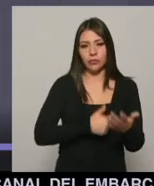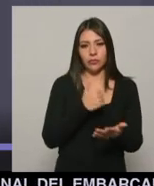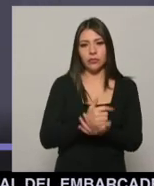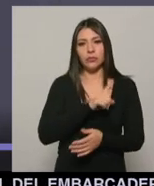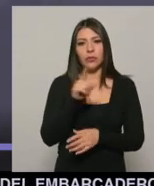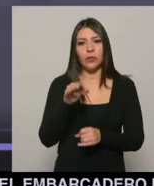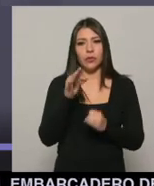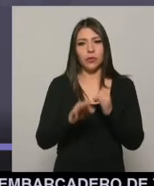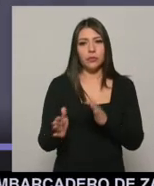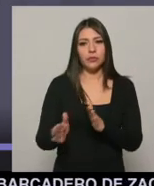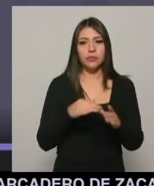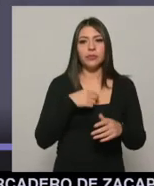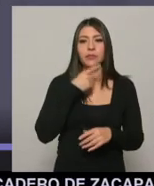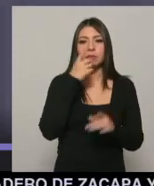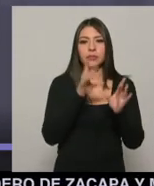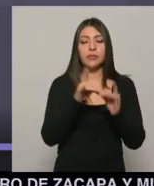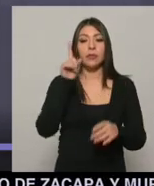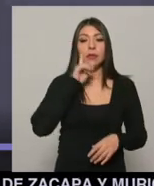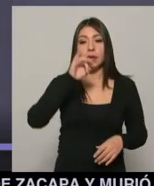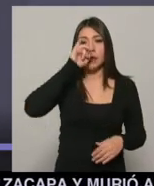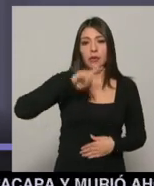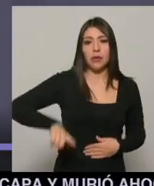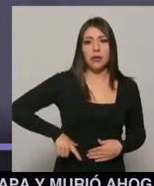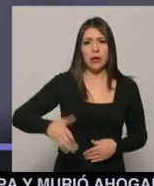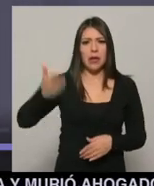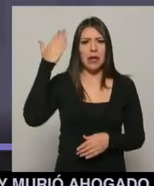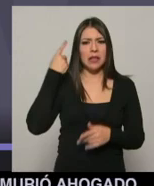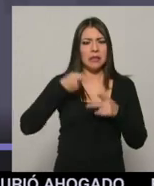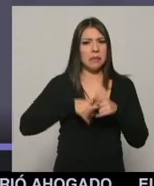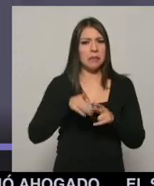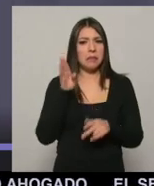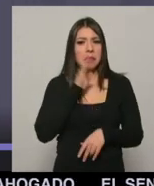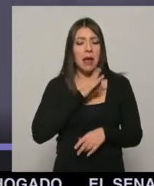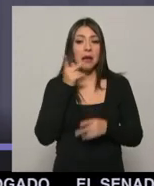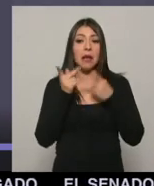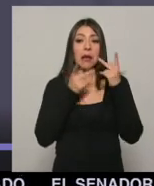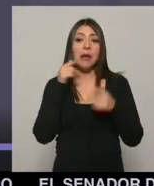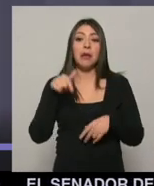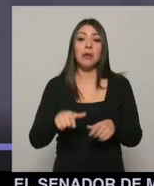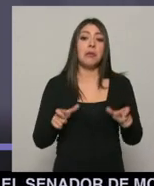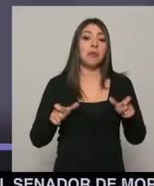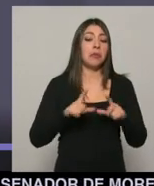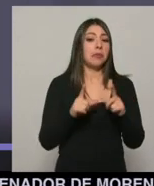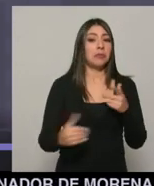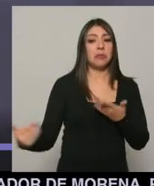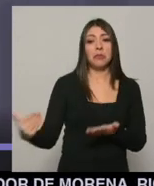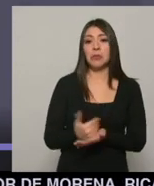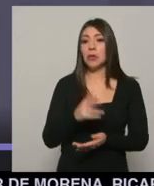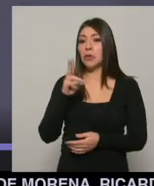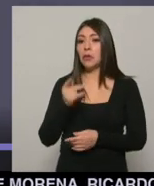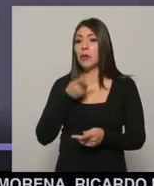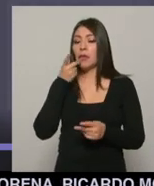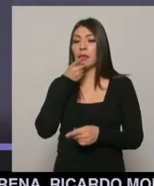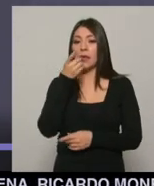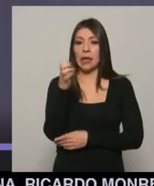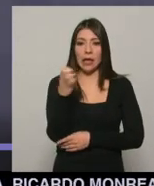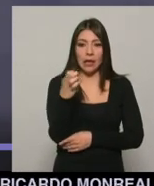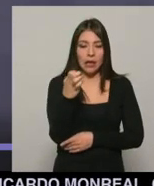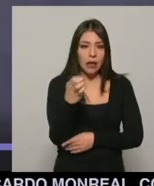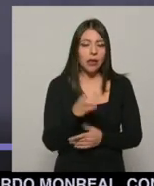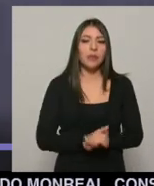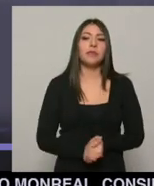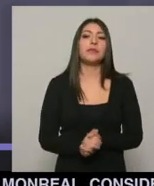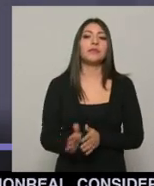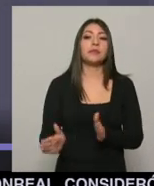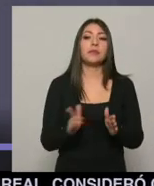último, decir, Sheinbaum había empezado muy embaletonada, que aquí no iba a entrar la Guardia Nacional, lo escuchamos en enero, que ella tenía